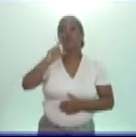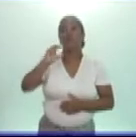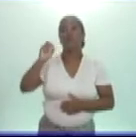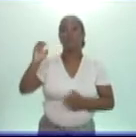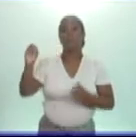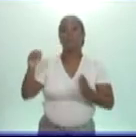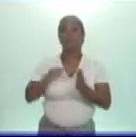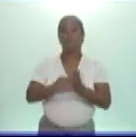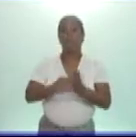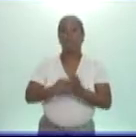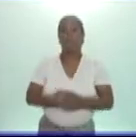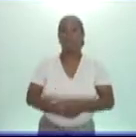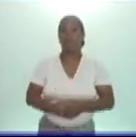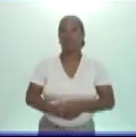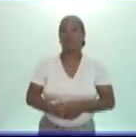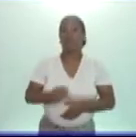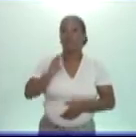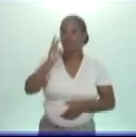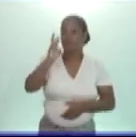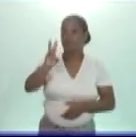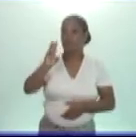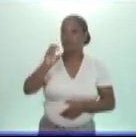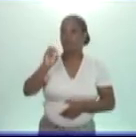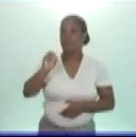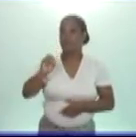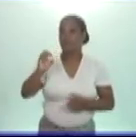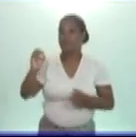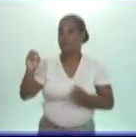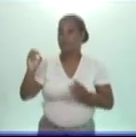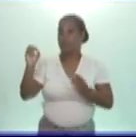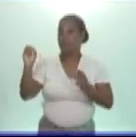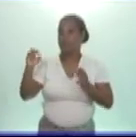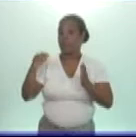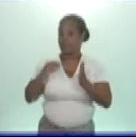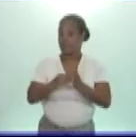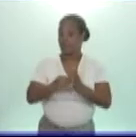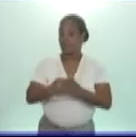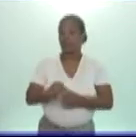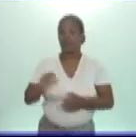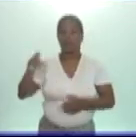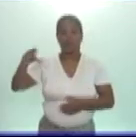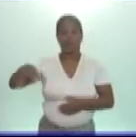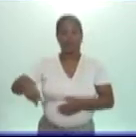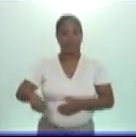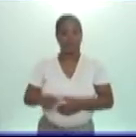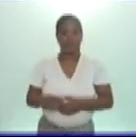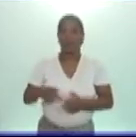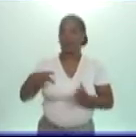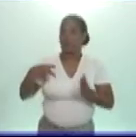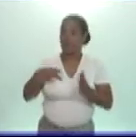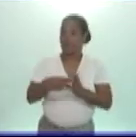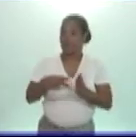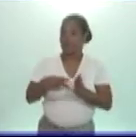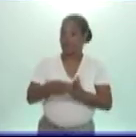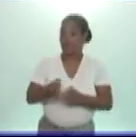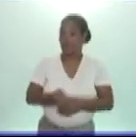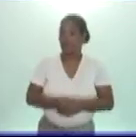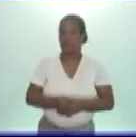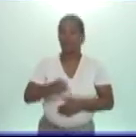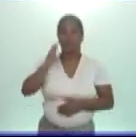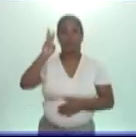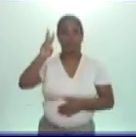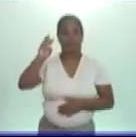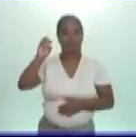30 decagramos multiplico por 10 serían 3000 gramos, y así al dividir 300 decagramos